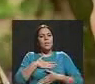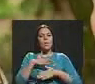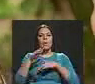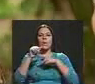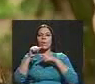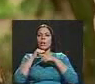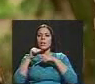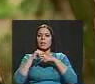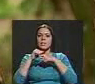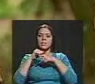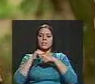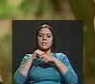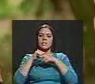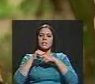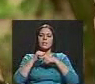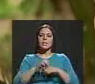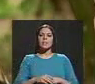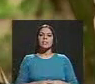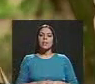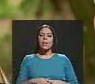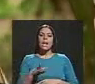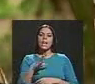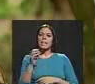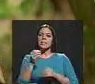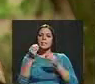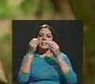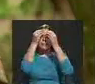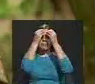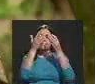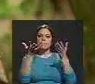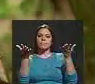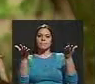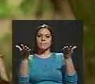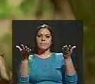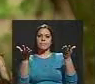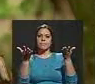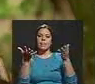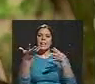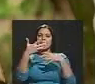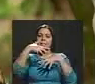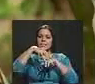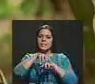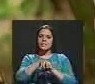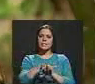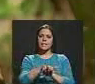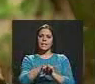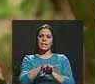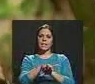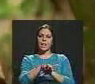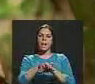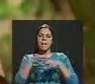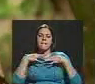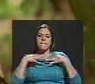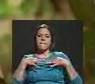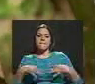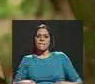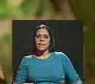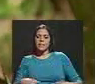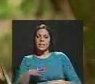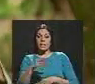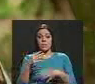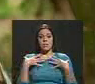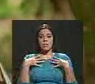una capacitación y un conocimiento integral físico y de